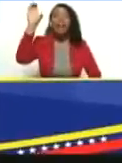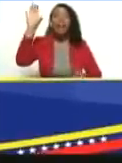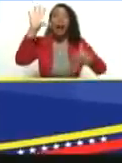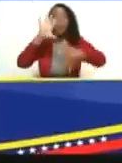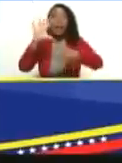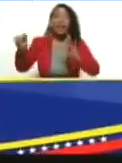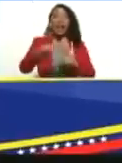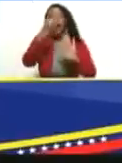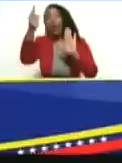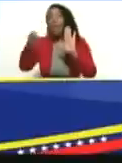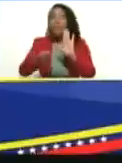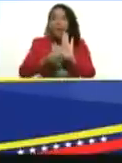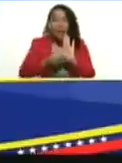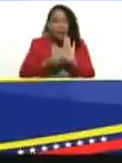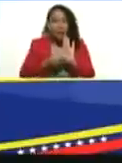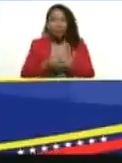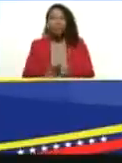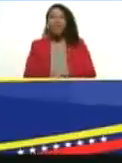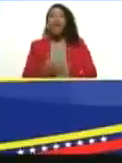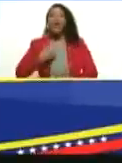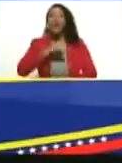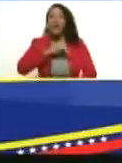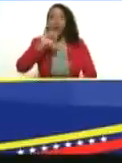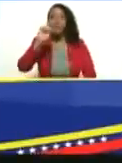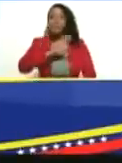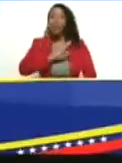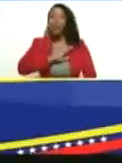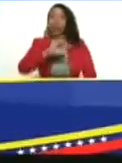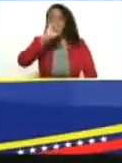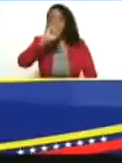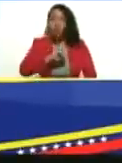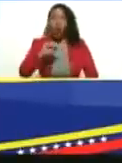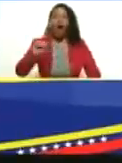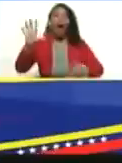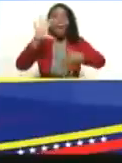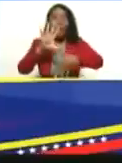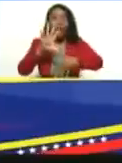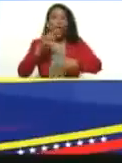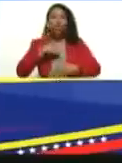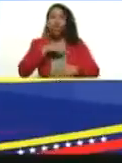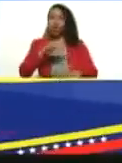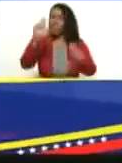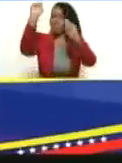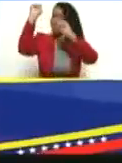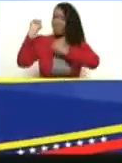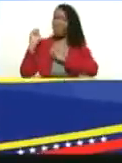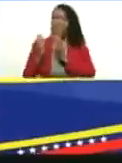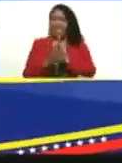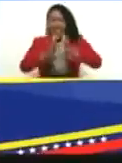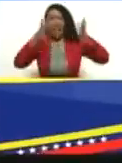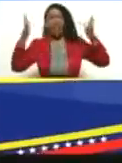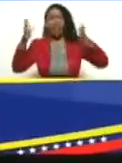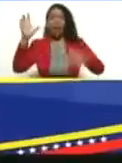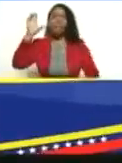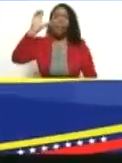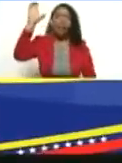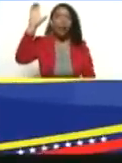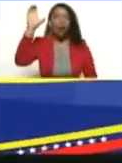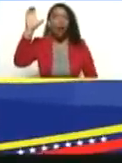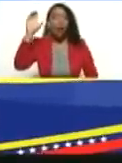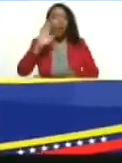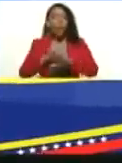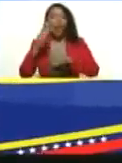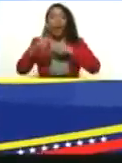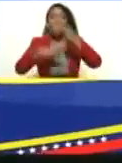Martina apóstol nuestra América asumirnos como patria grande y asumir la